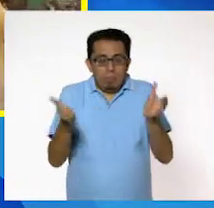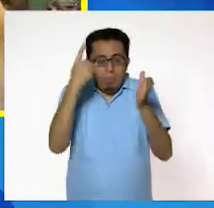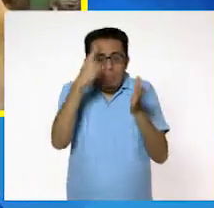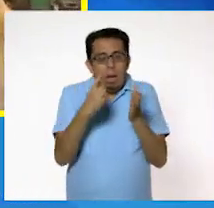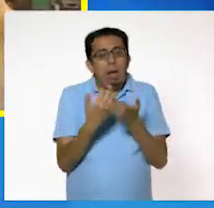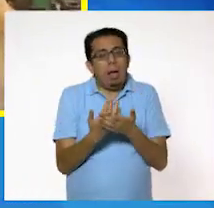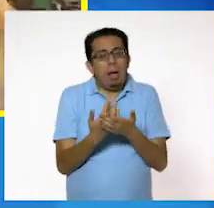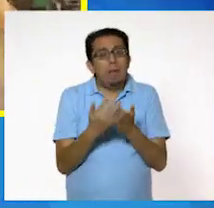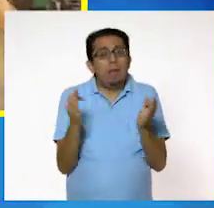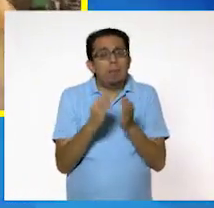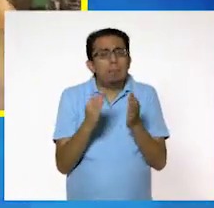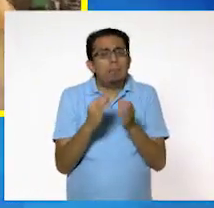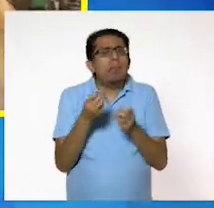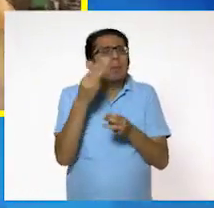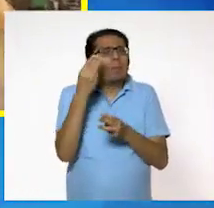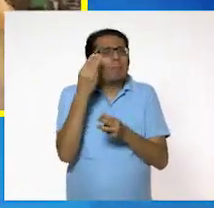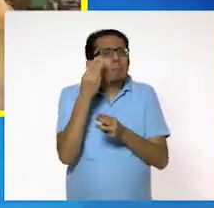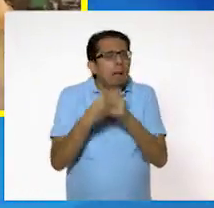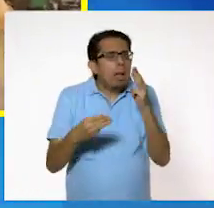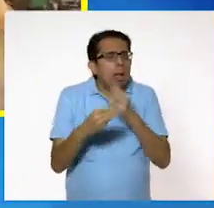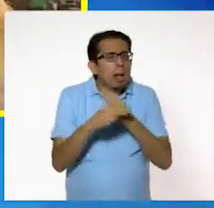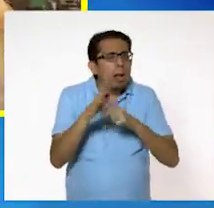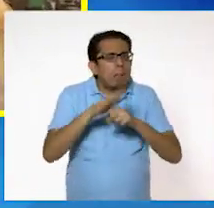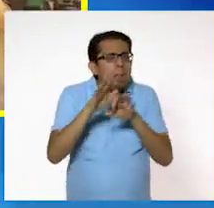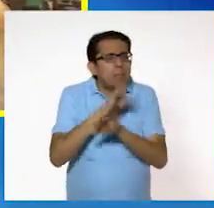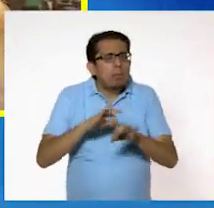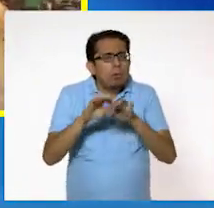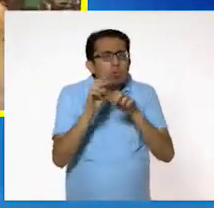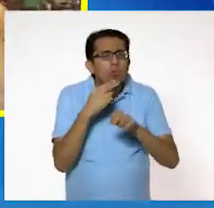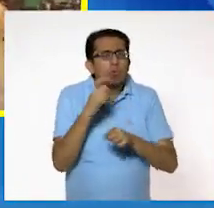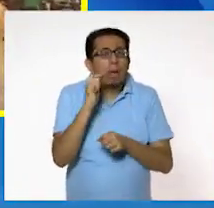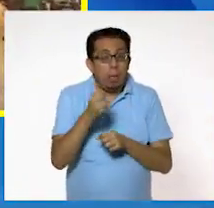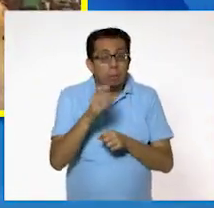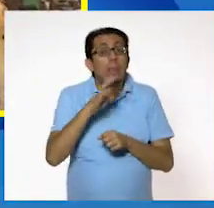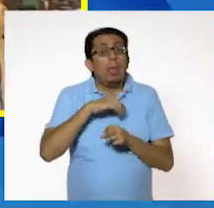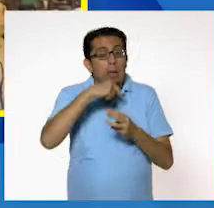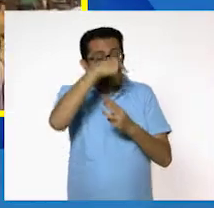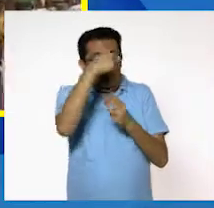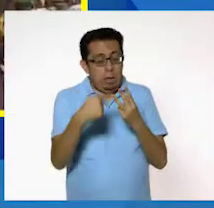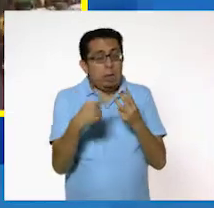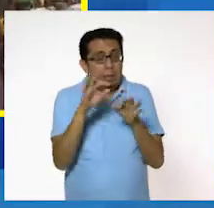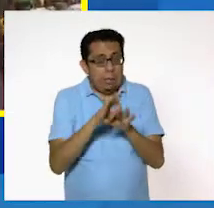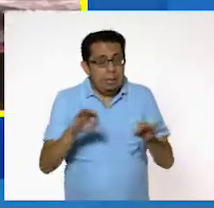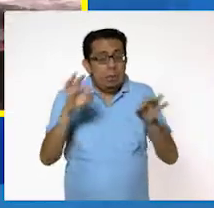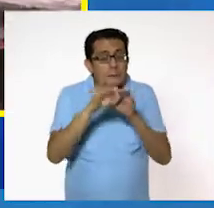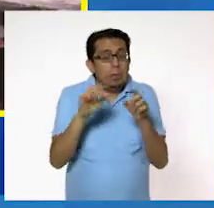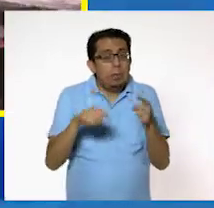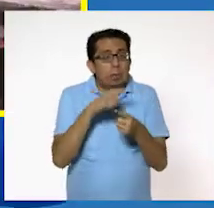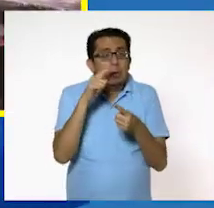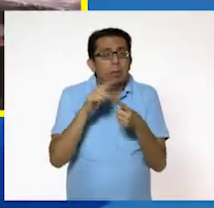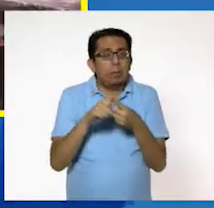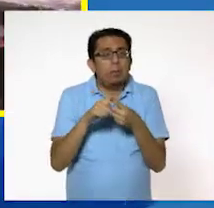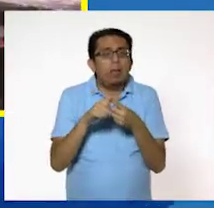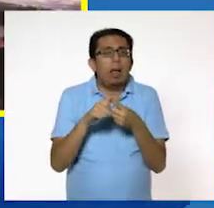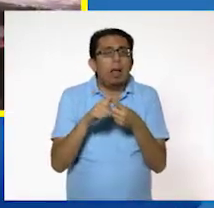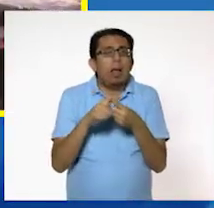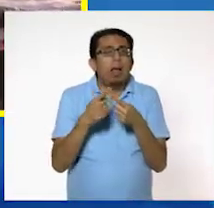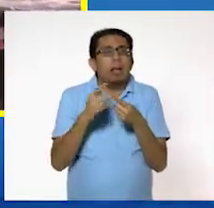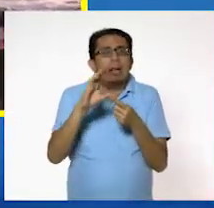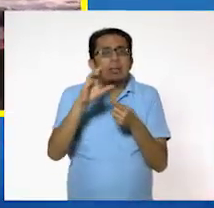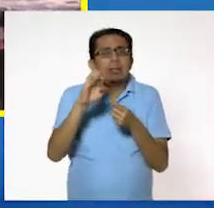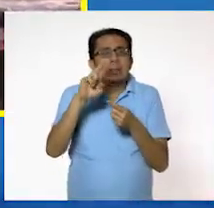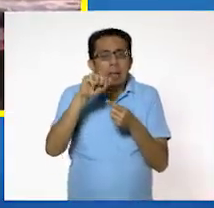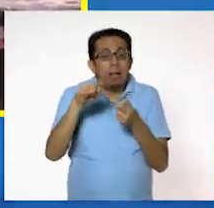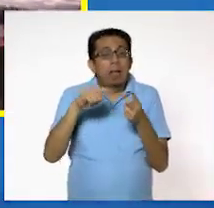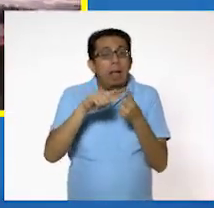enfriamiento. ¿Cuál es la materia prima para la plastilina? Bueno, tenemos 3 materiales básicos que son las ceras,